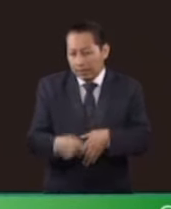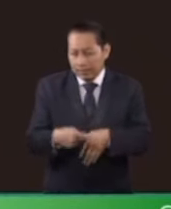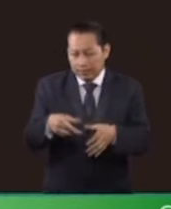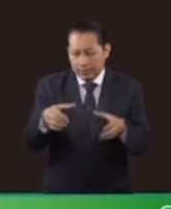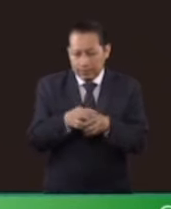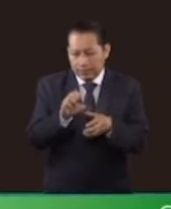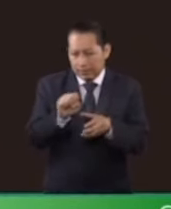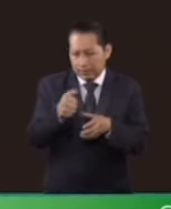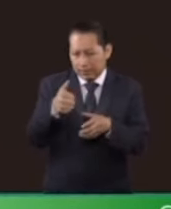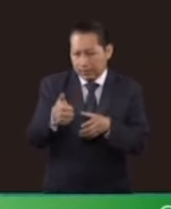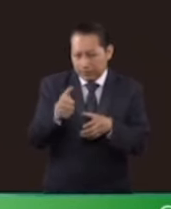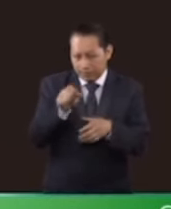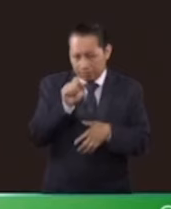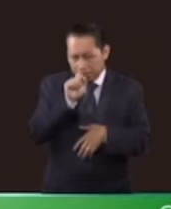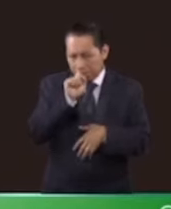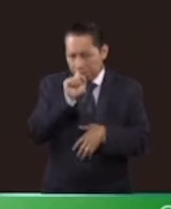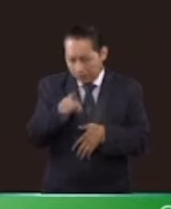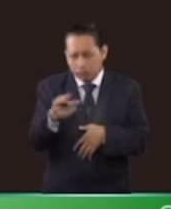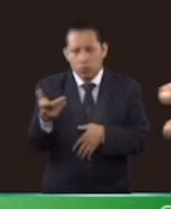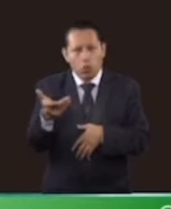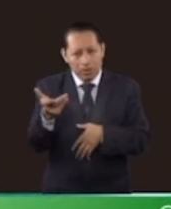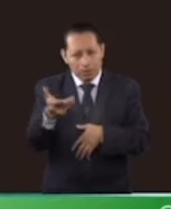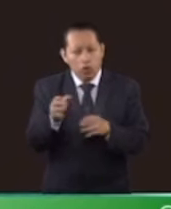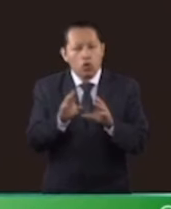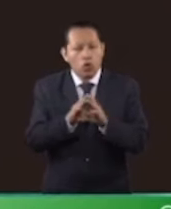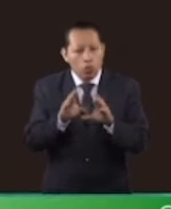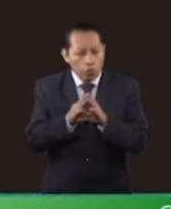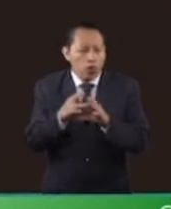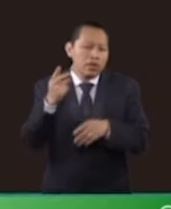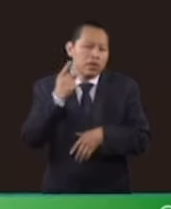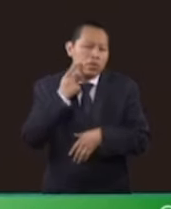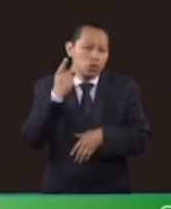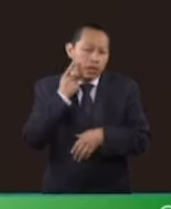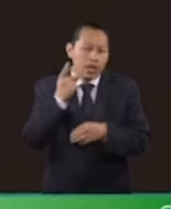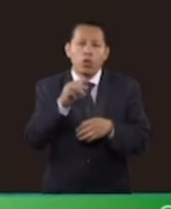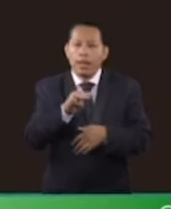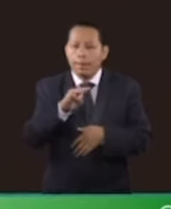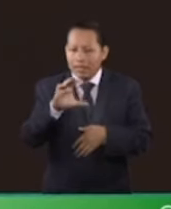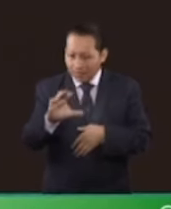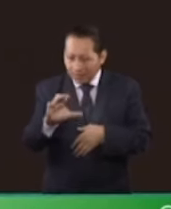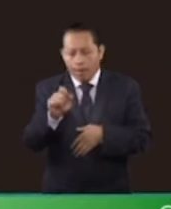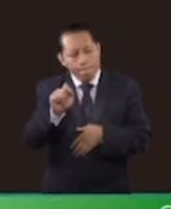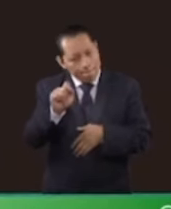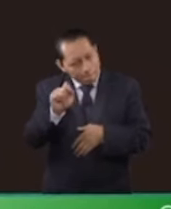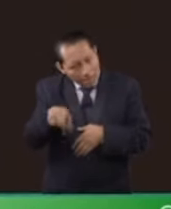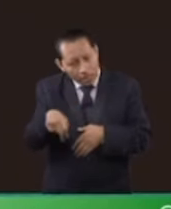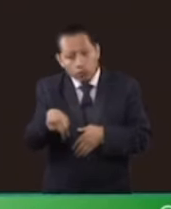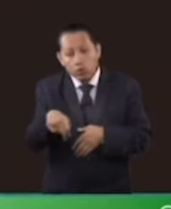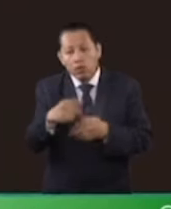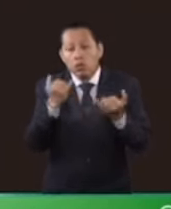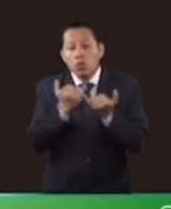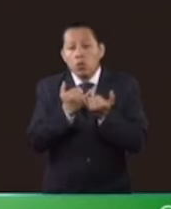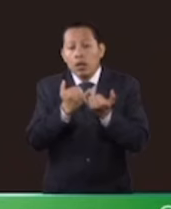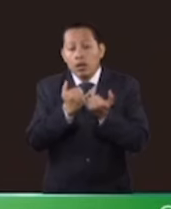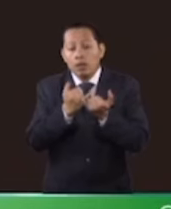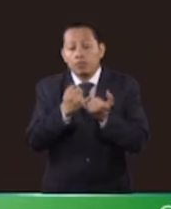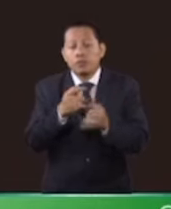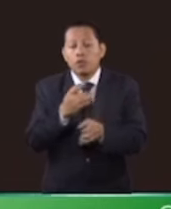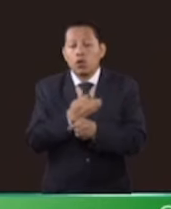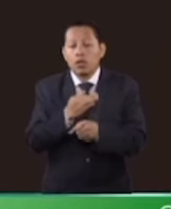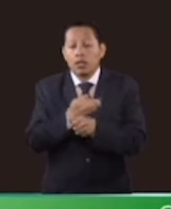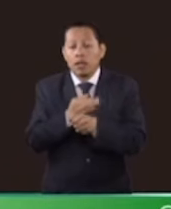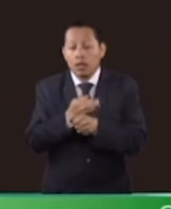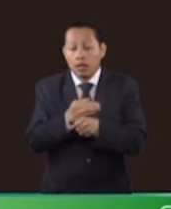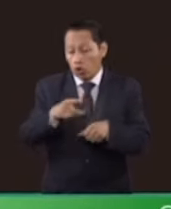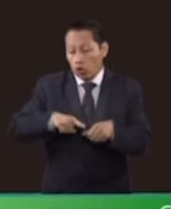legislatura lo hizo como diputado de movimiento ciudadano de hecho muchos de los que hoy están en